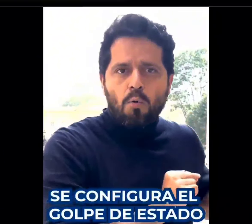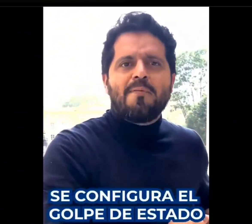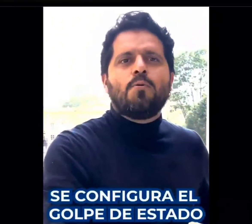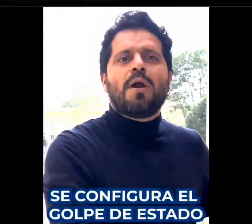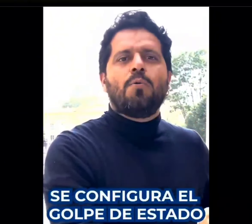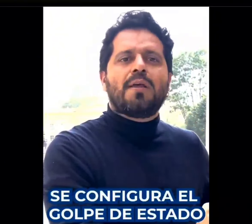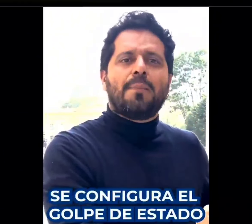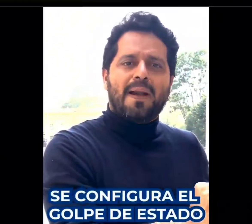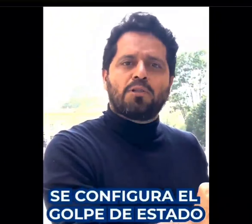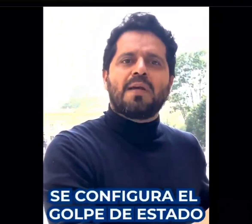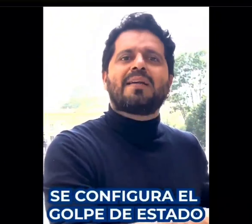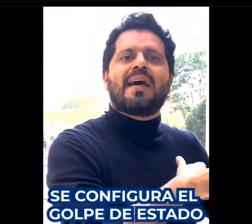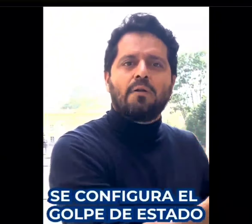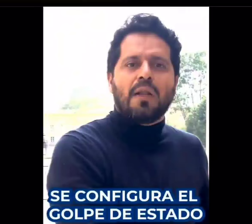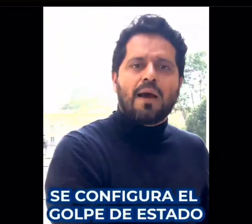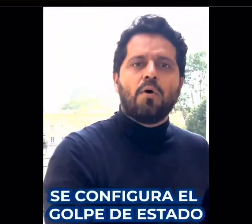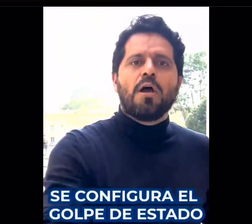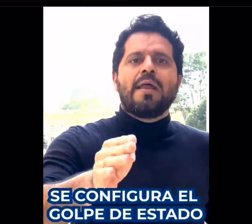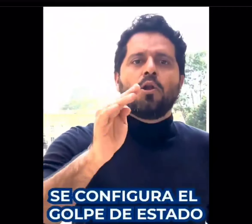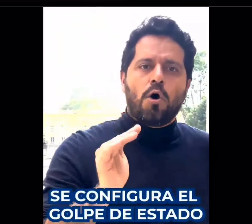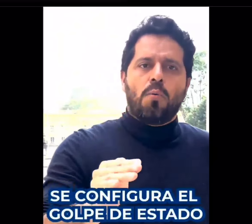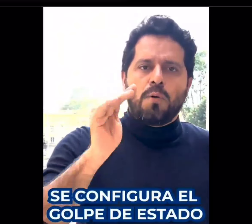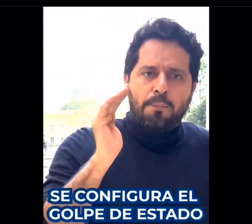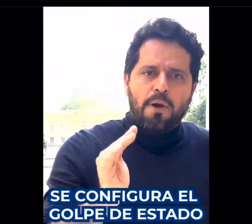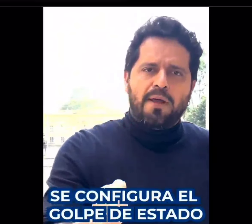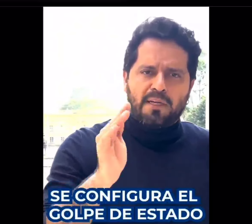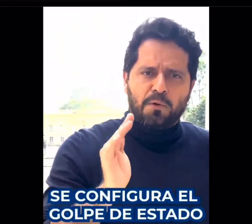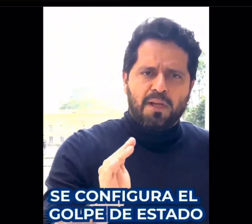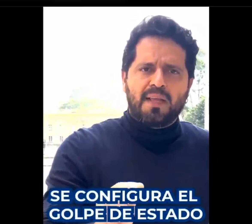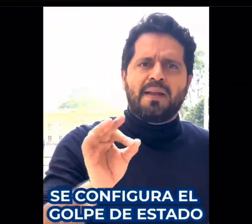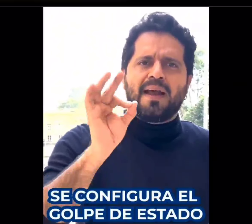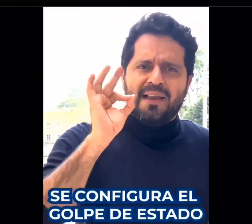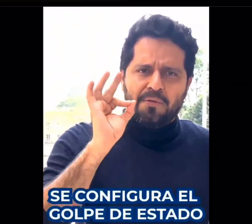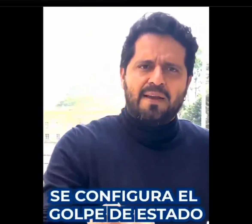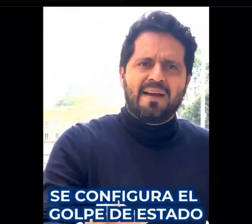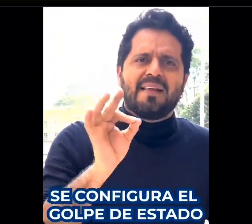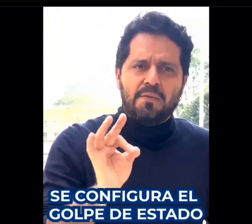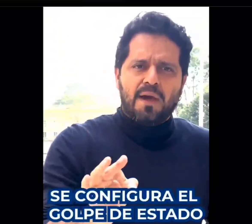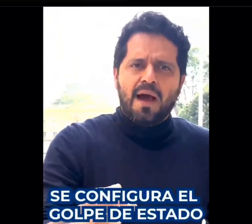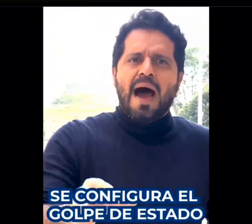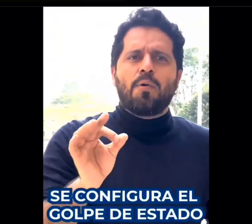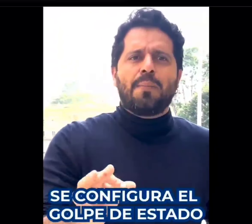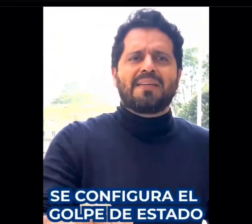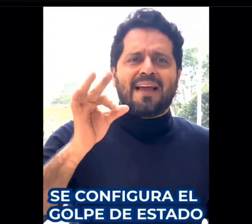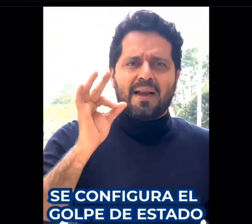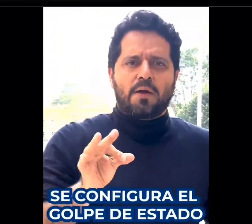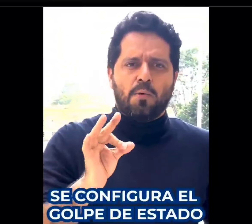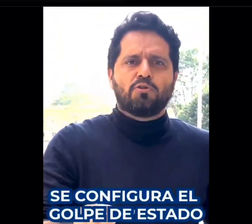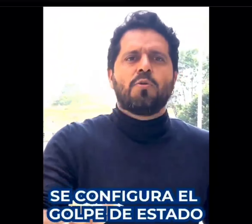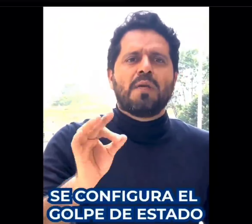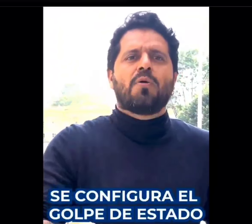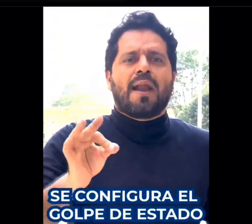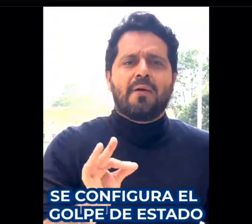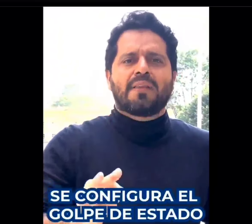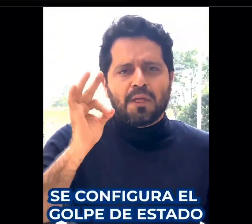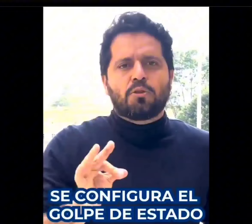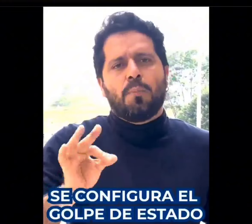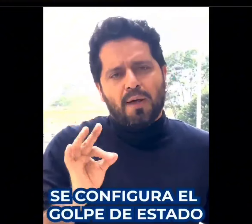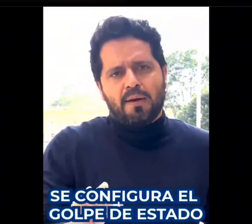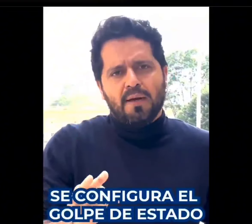generar una figura jurídica para justificar sacarlo del cargo. No se puede responder de manera liviana ni tibia a una amenaza tan grave como esta. Yo invito a un